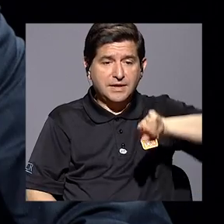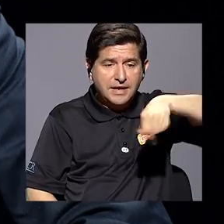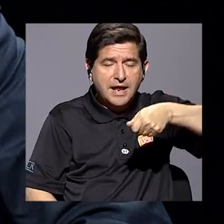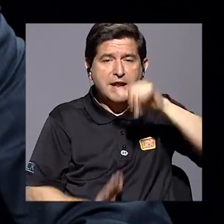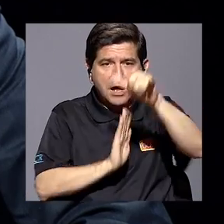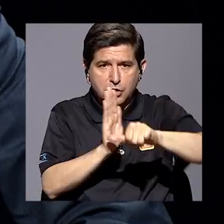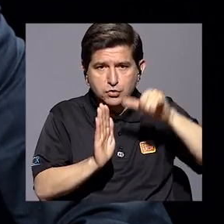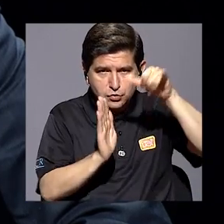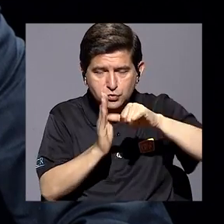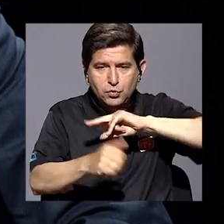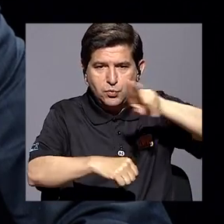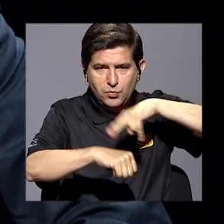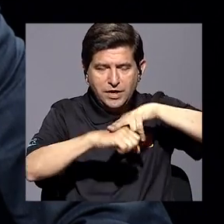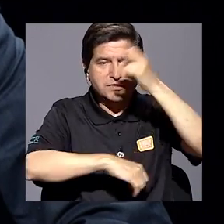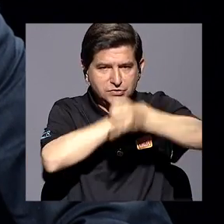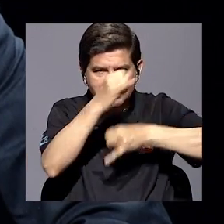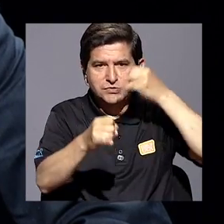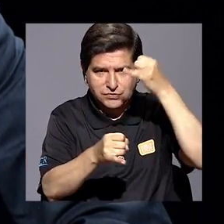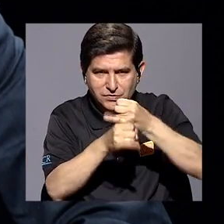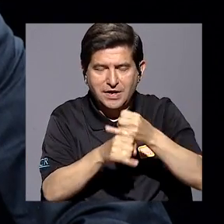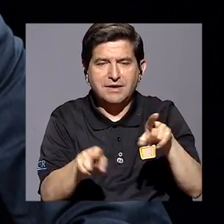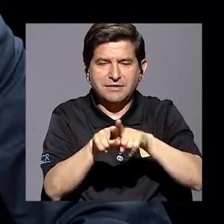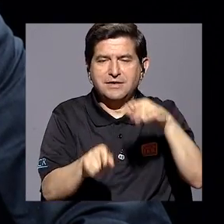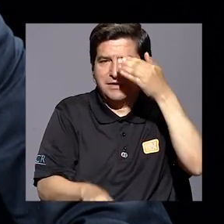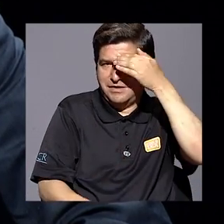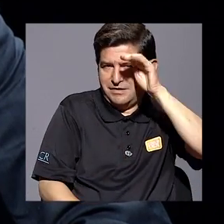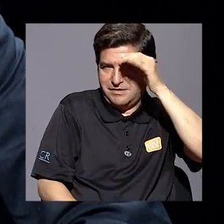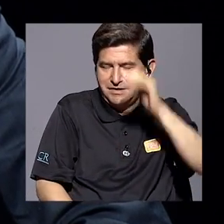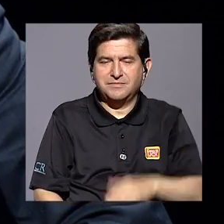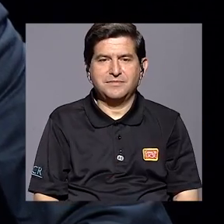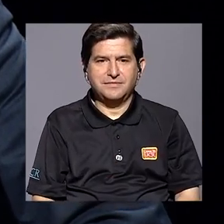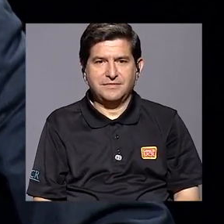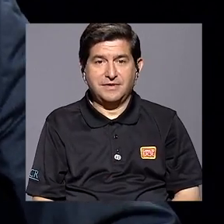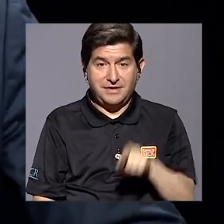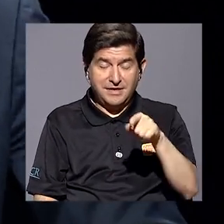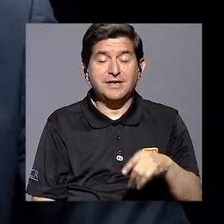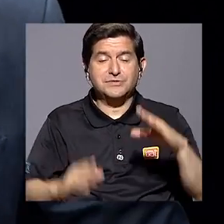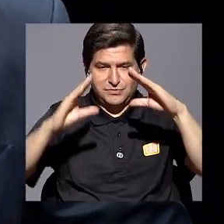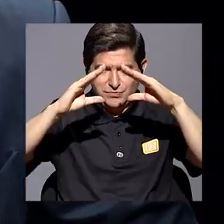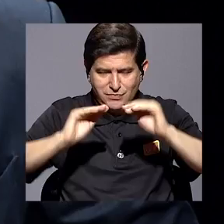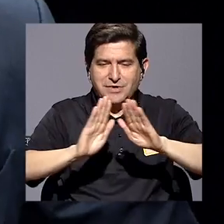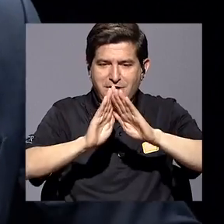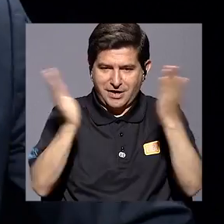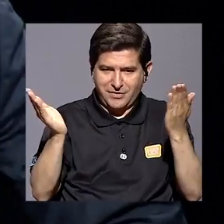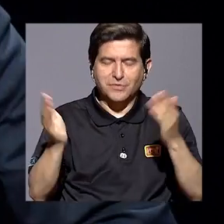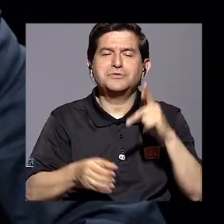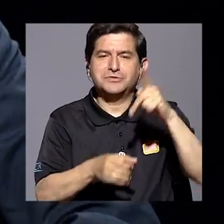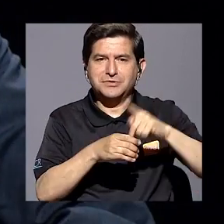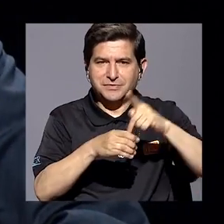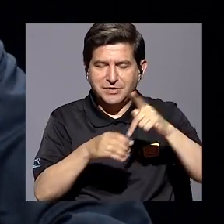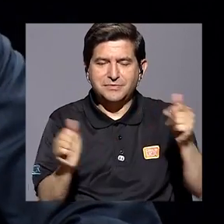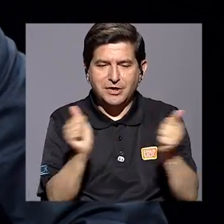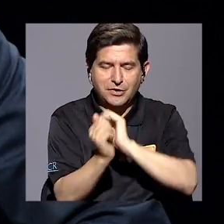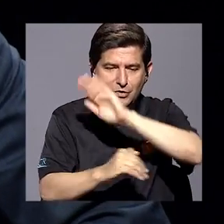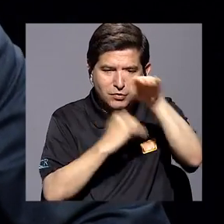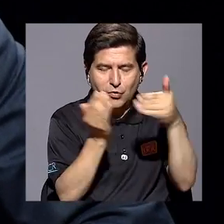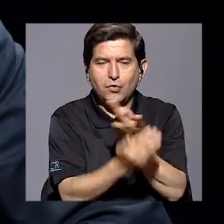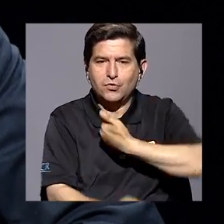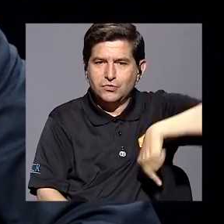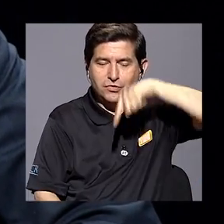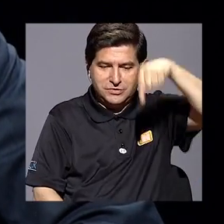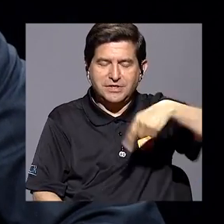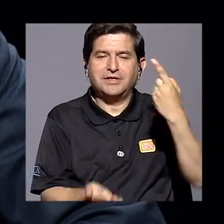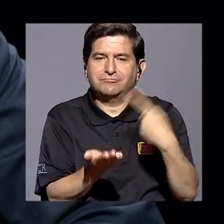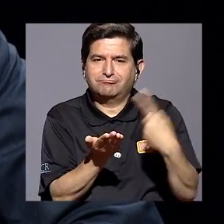canal de youtube nacional e internacional y en facebook y será así la noche abierta para que participen con todos nosotros en